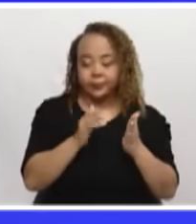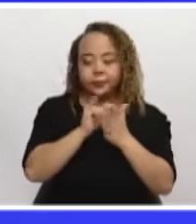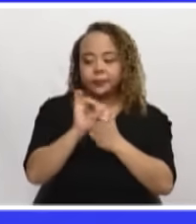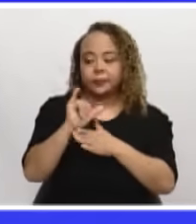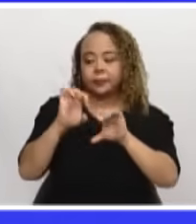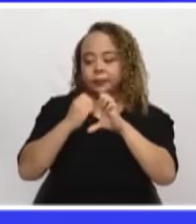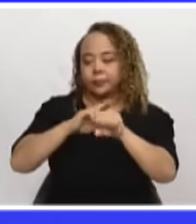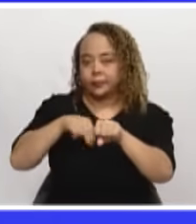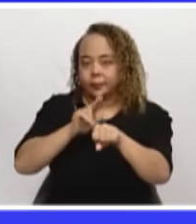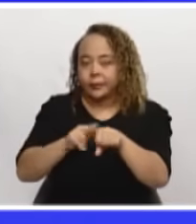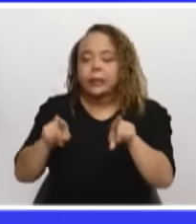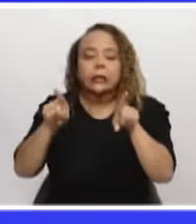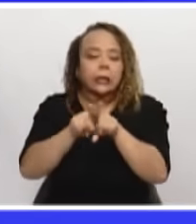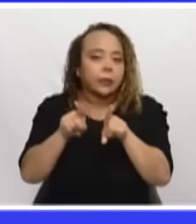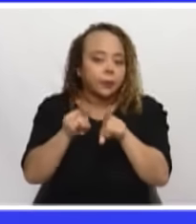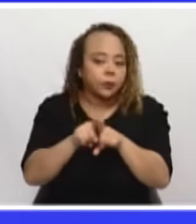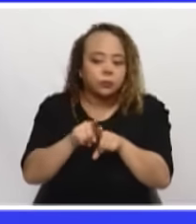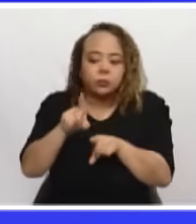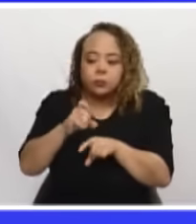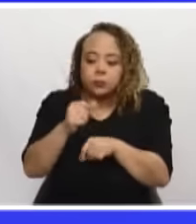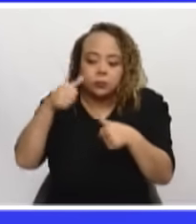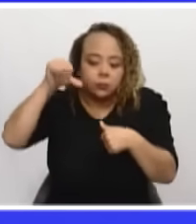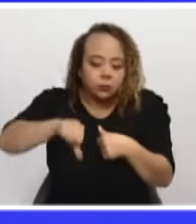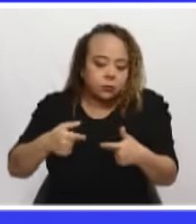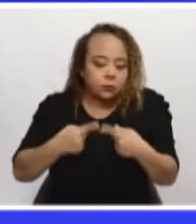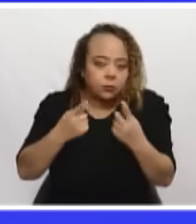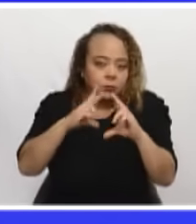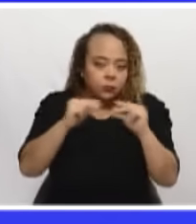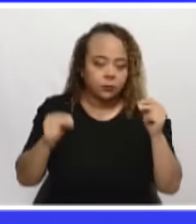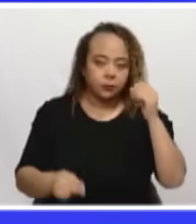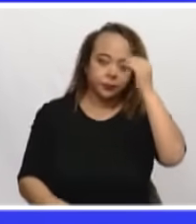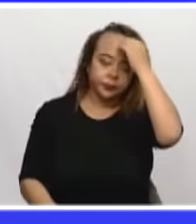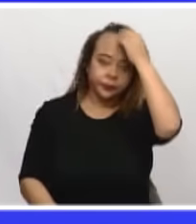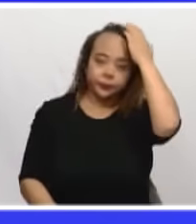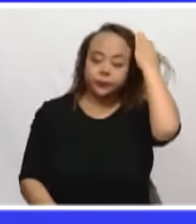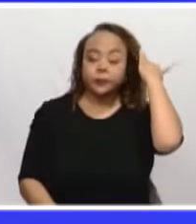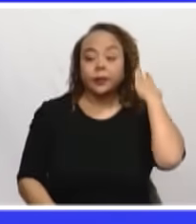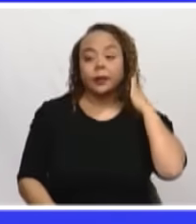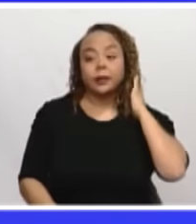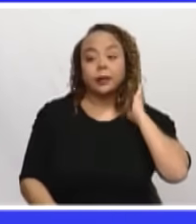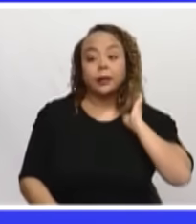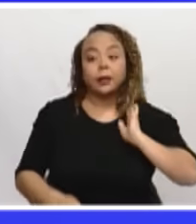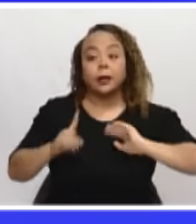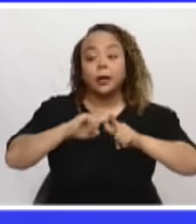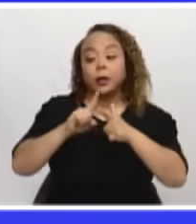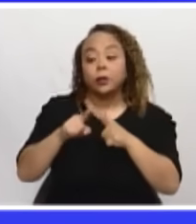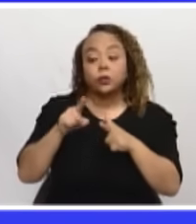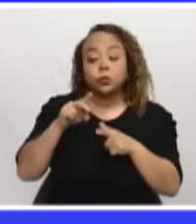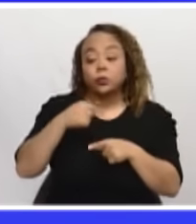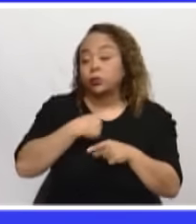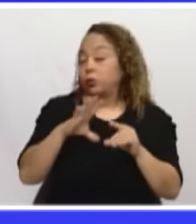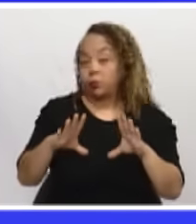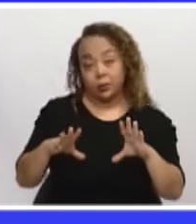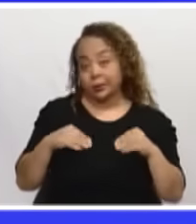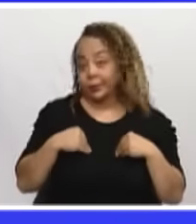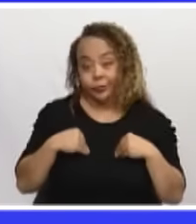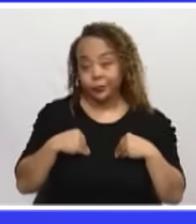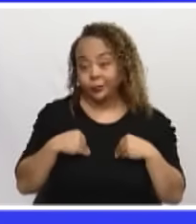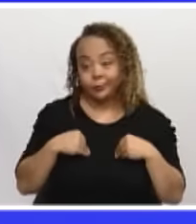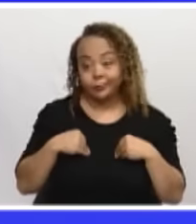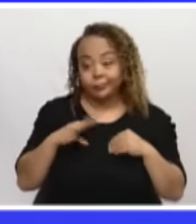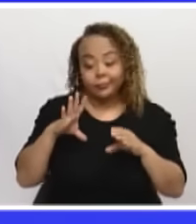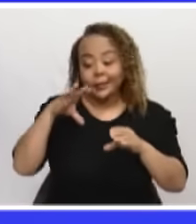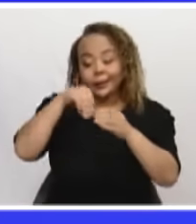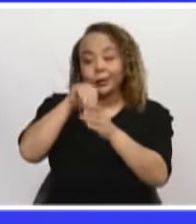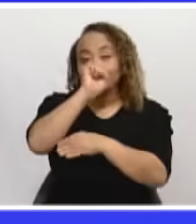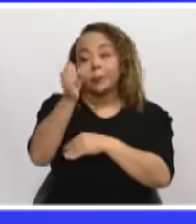selección de Costa Rica tampoco debería perder contra la selección de Nicaragua Entonces yo no te acepto que internamente no